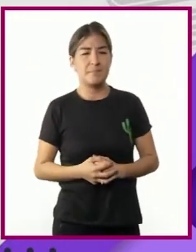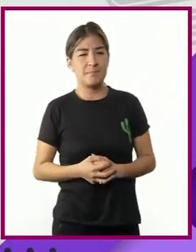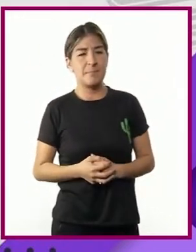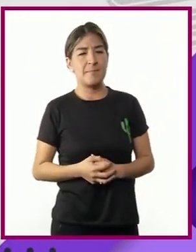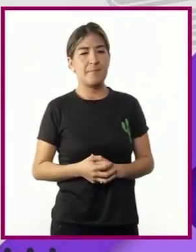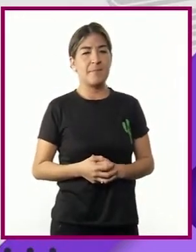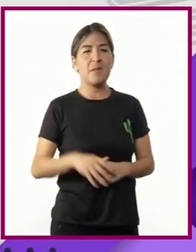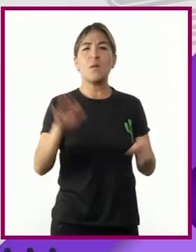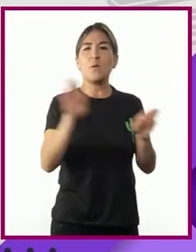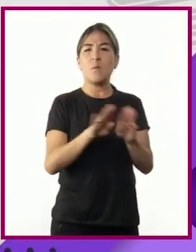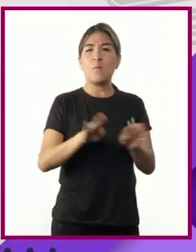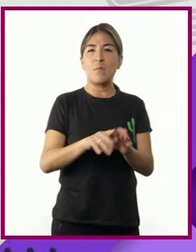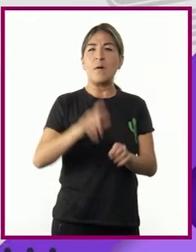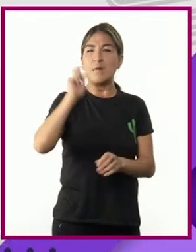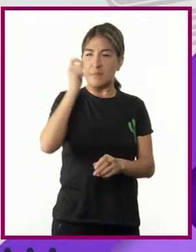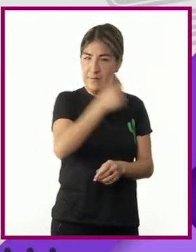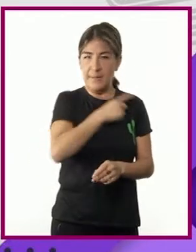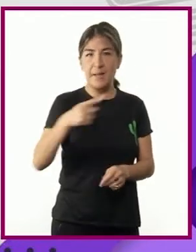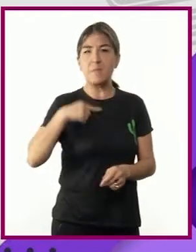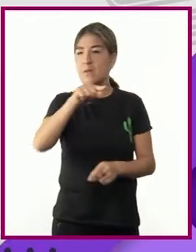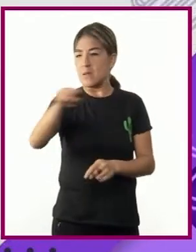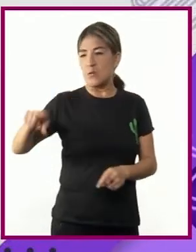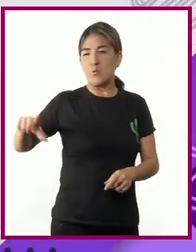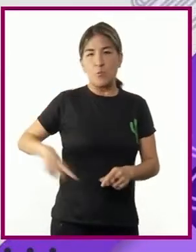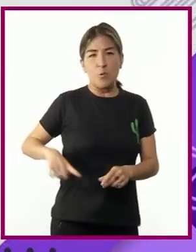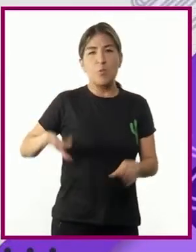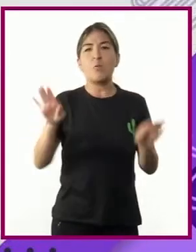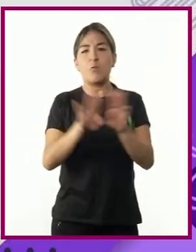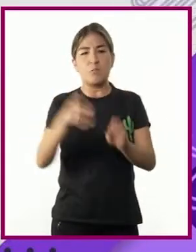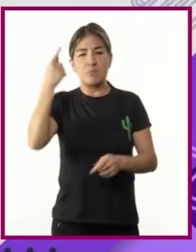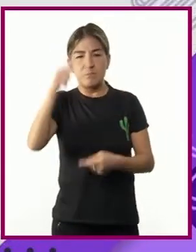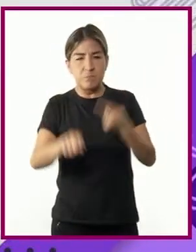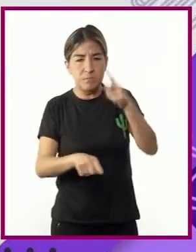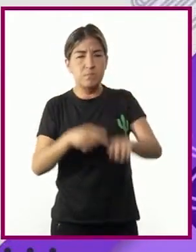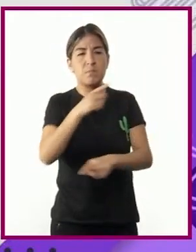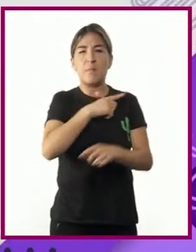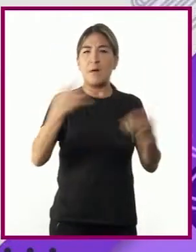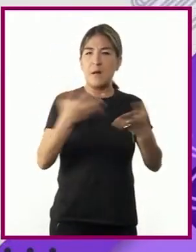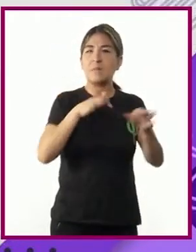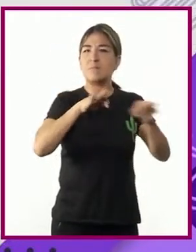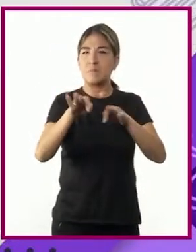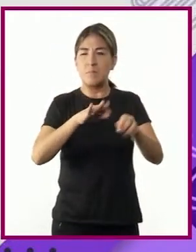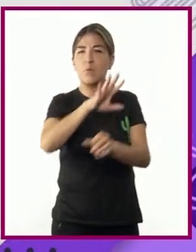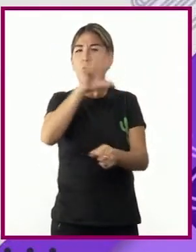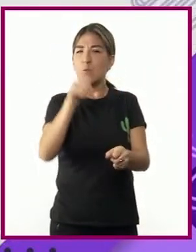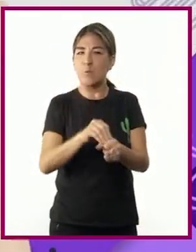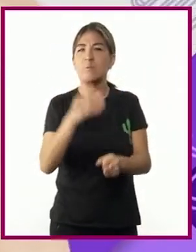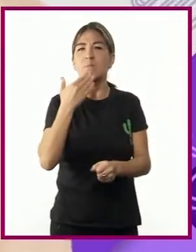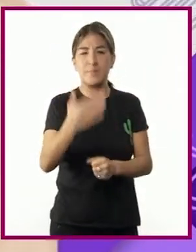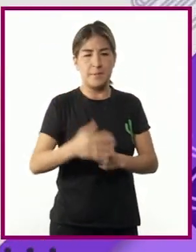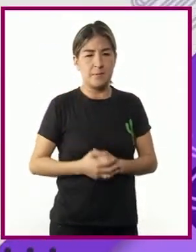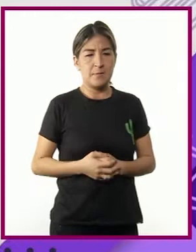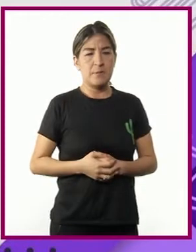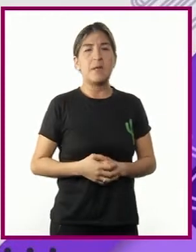a exigir a los estados un desarme general y completo, a la libertad de